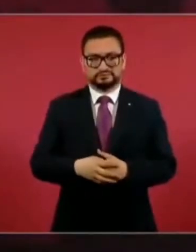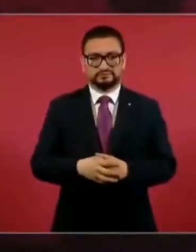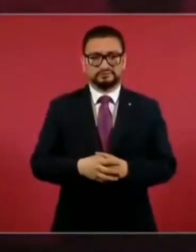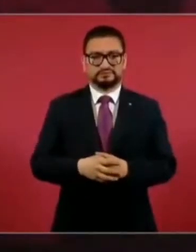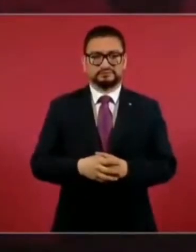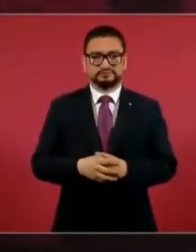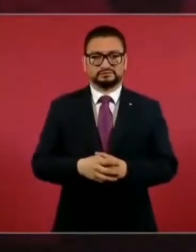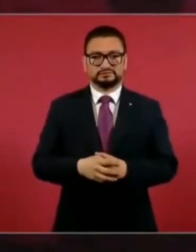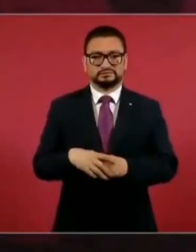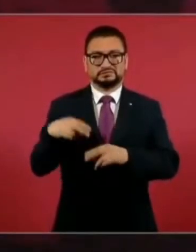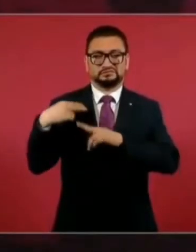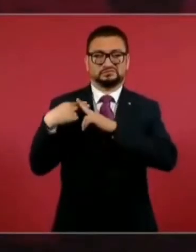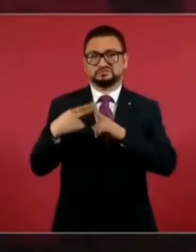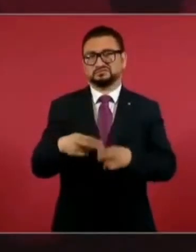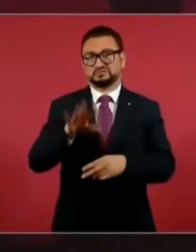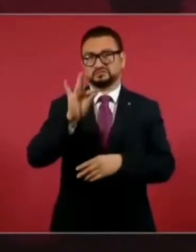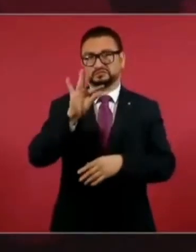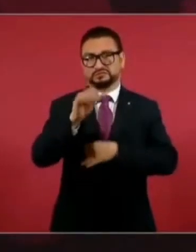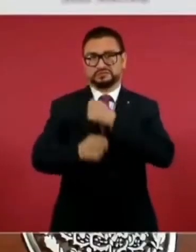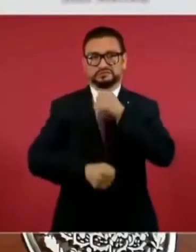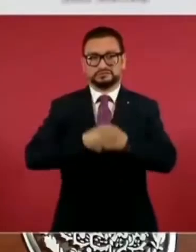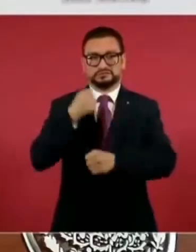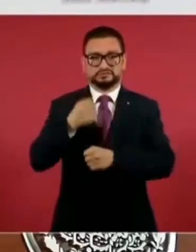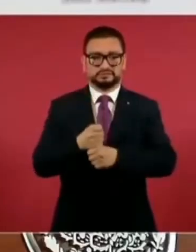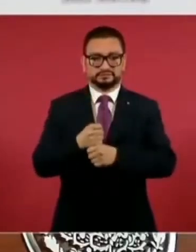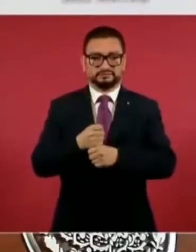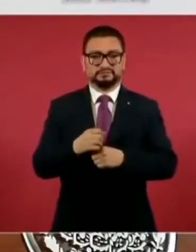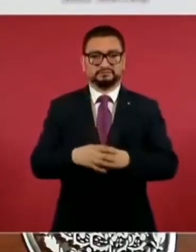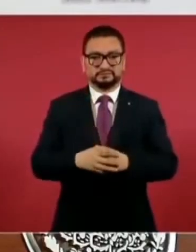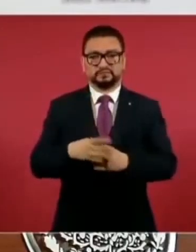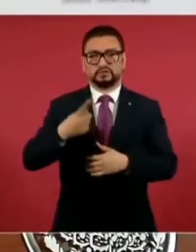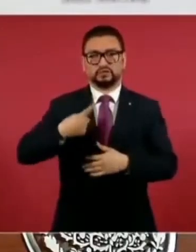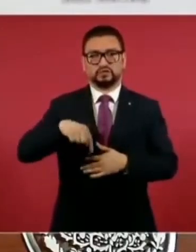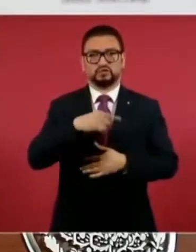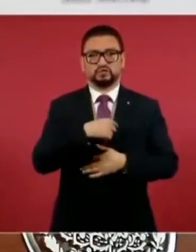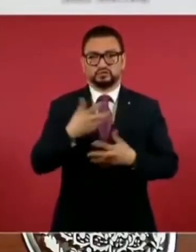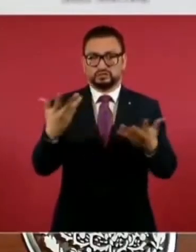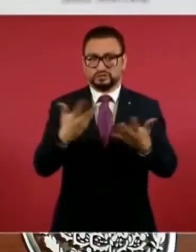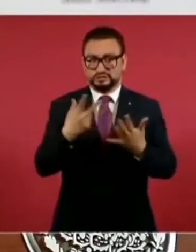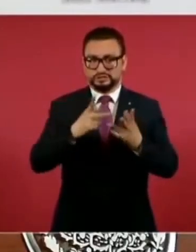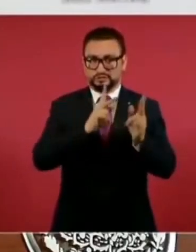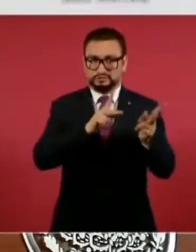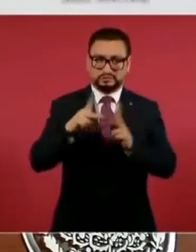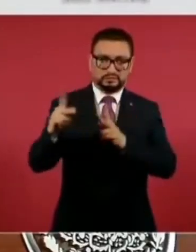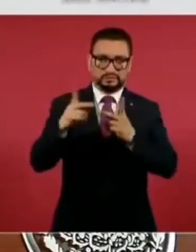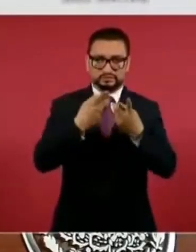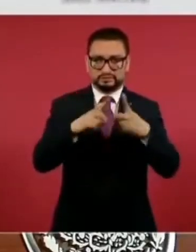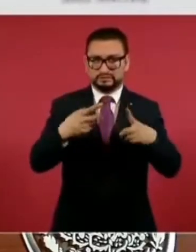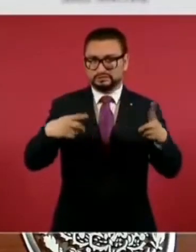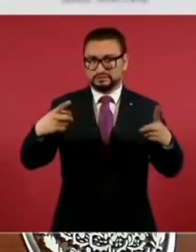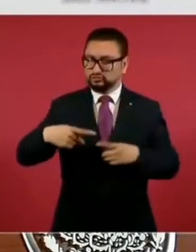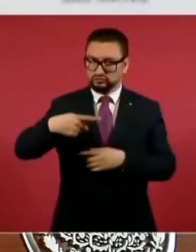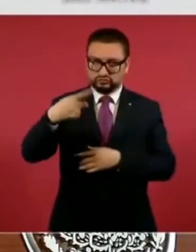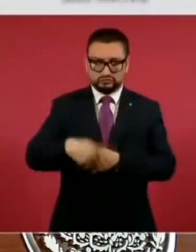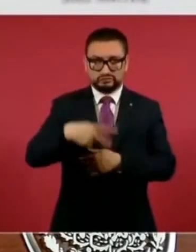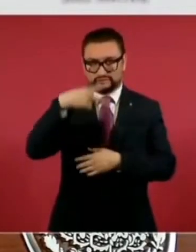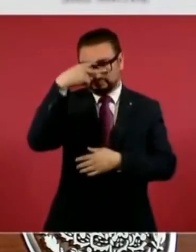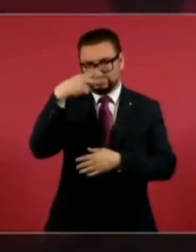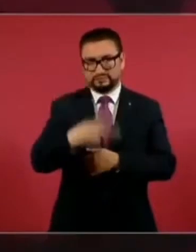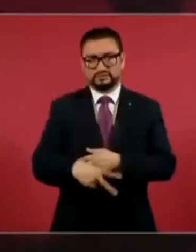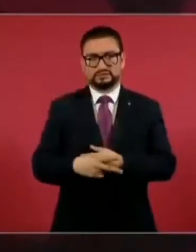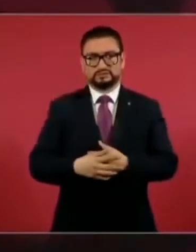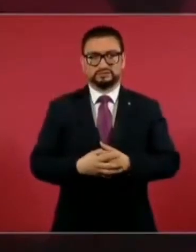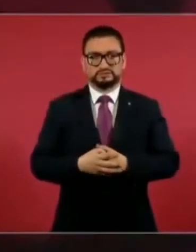en 40 años, nosotros tenemos un plan de desarrollo propio,